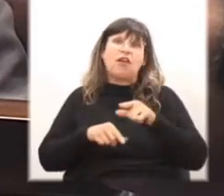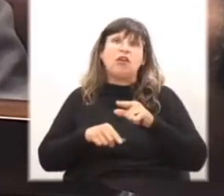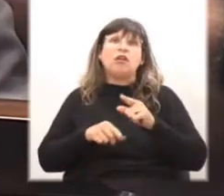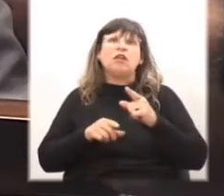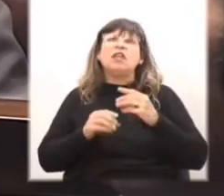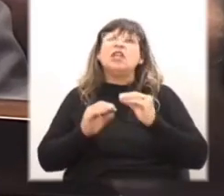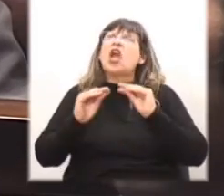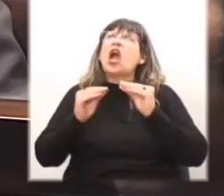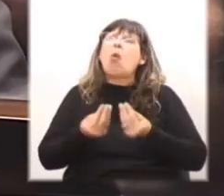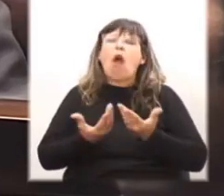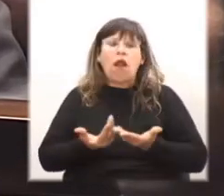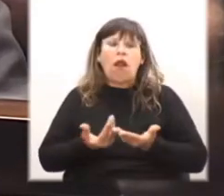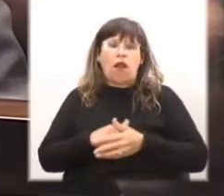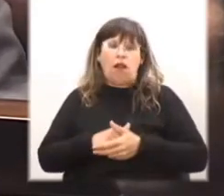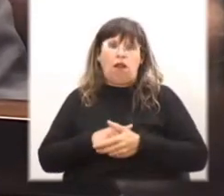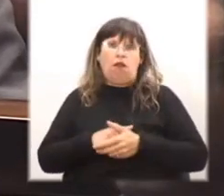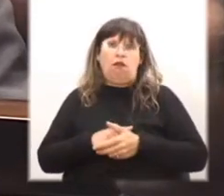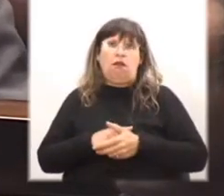saber a cuál.